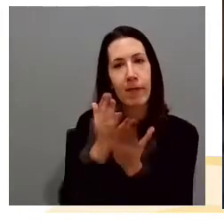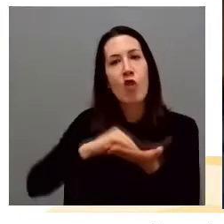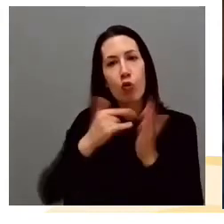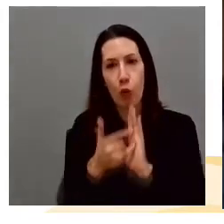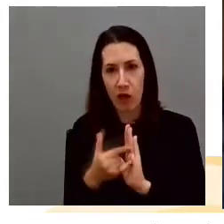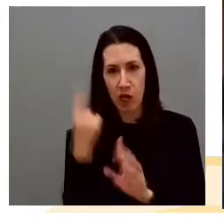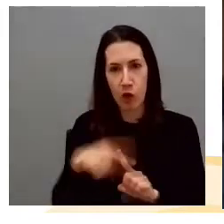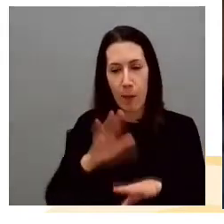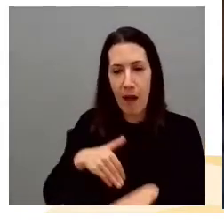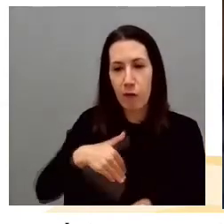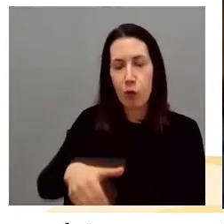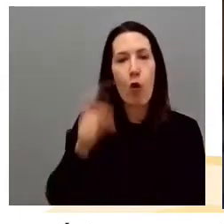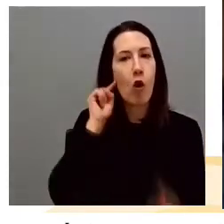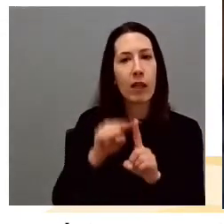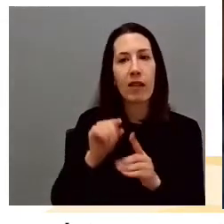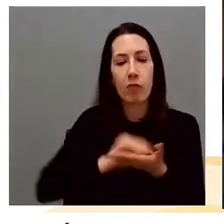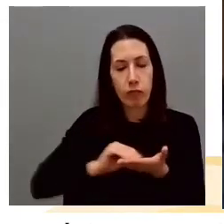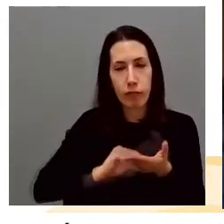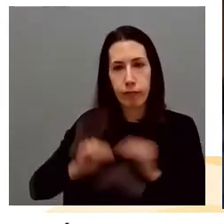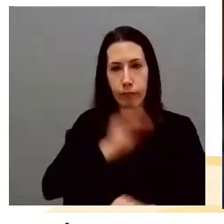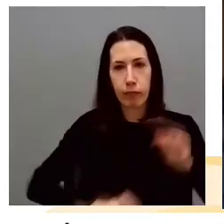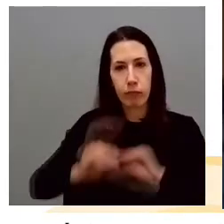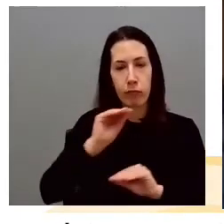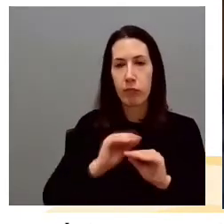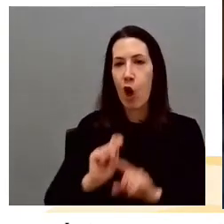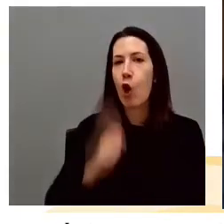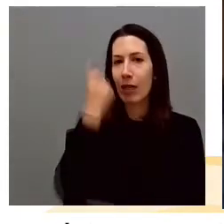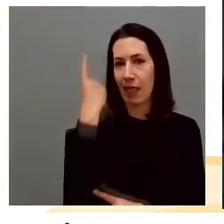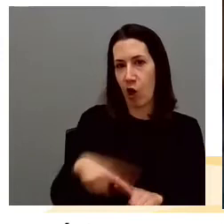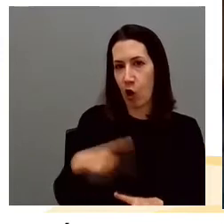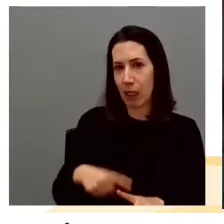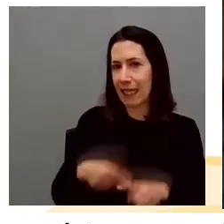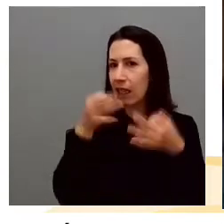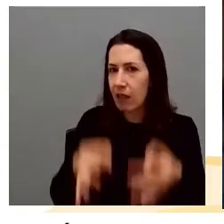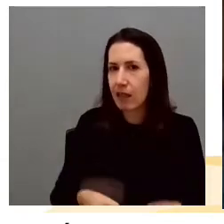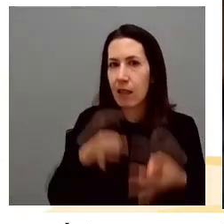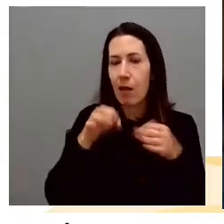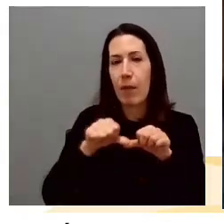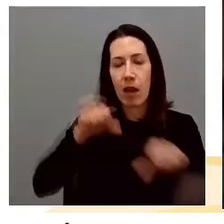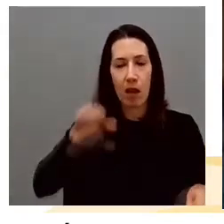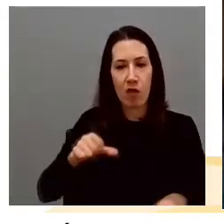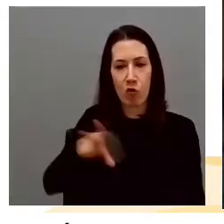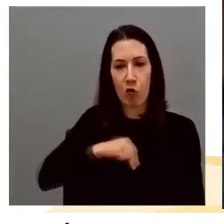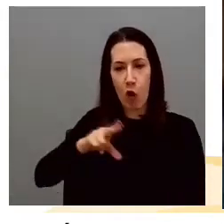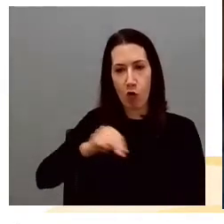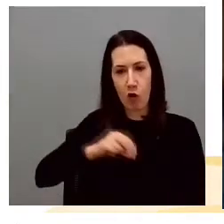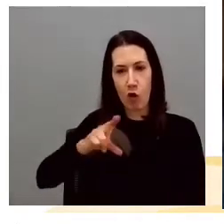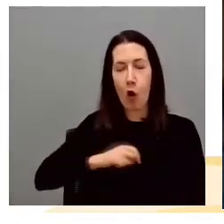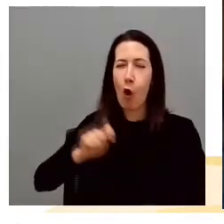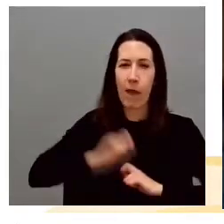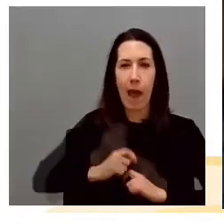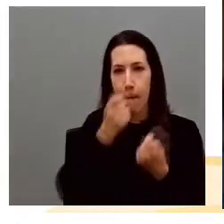busquen reparar y conseguir aquello que siempre se nos ha negado, se nos ha dado de un modo muy limitado,